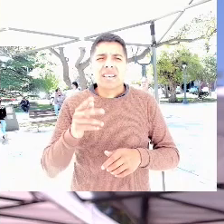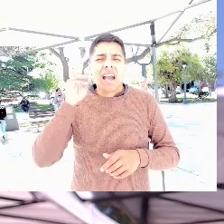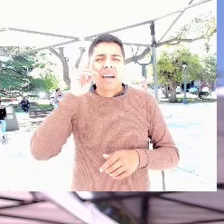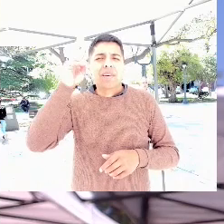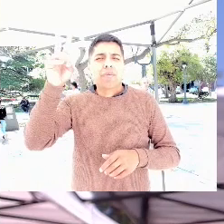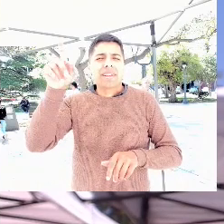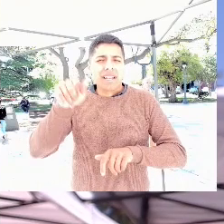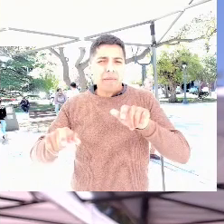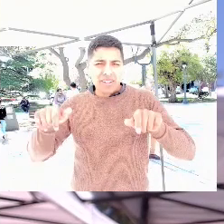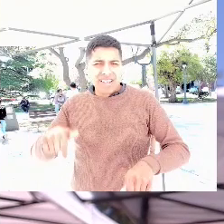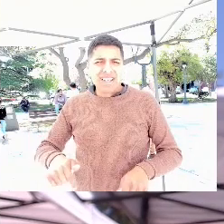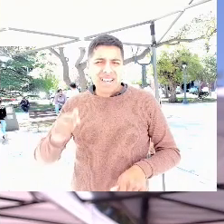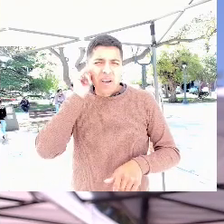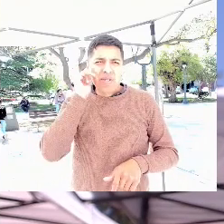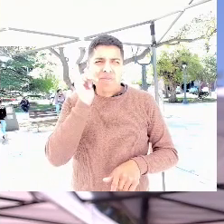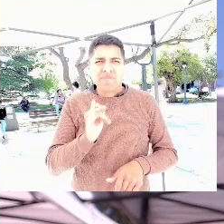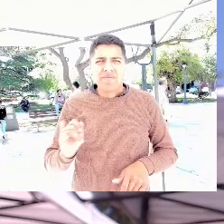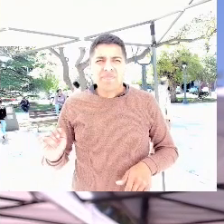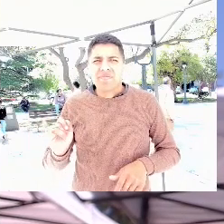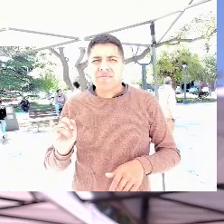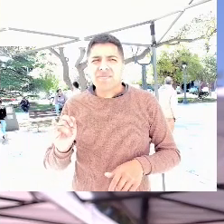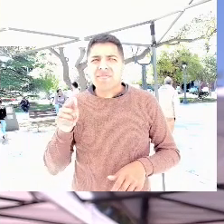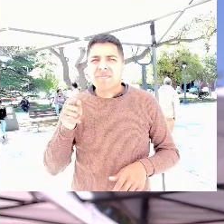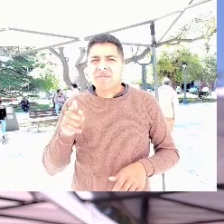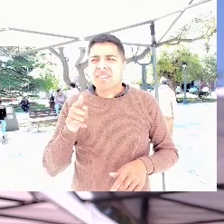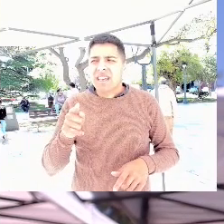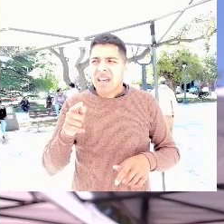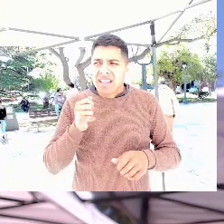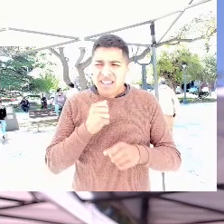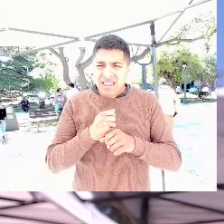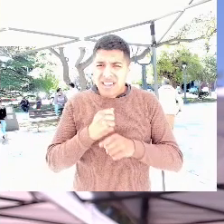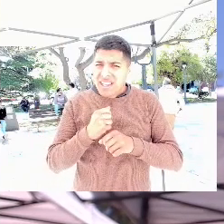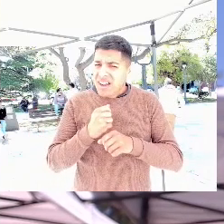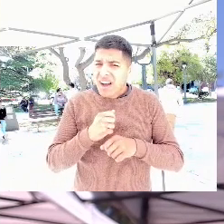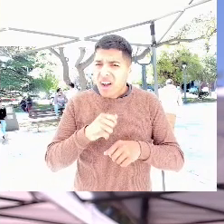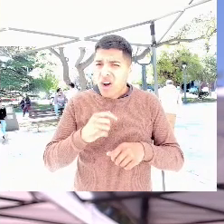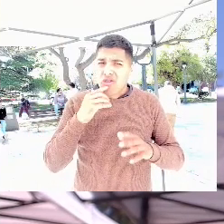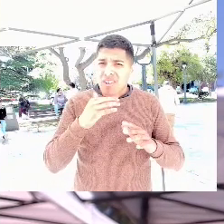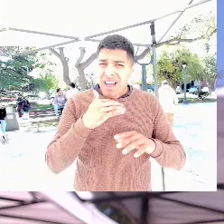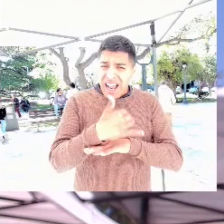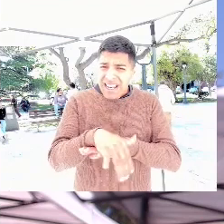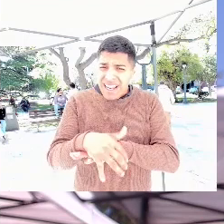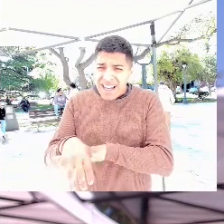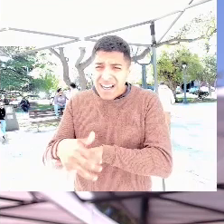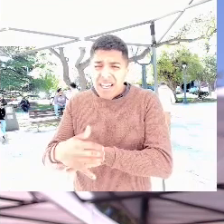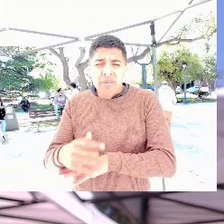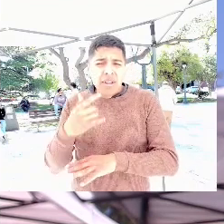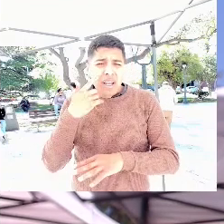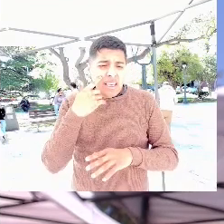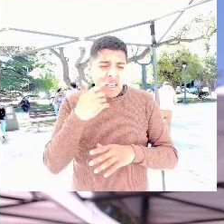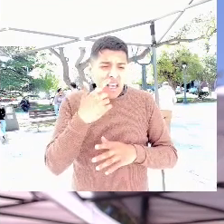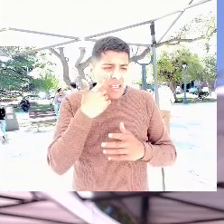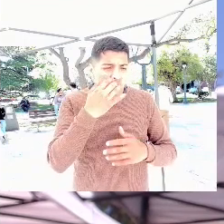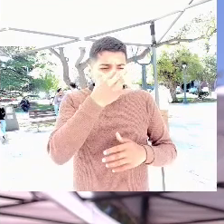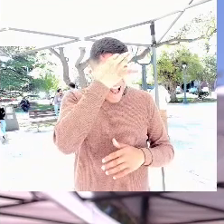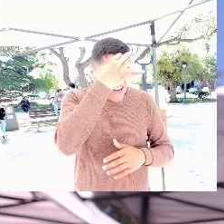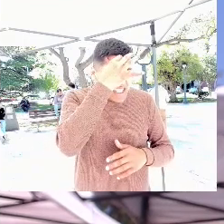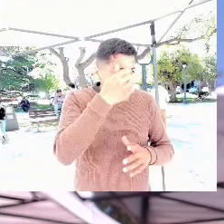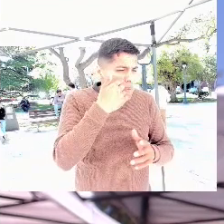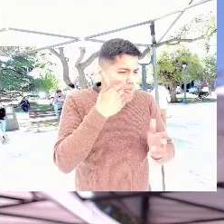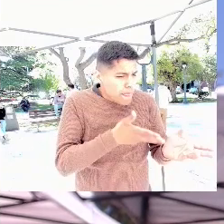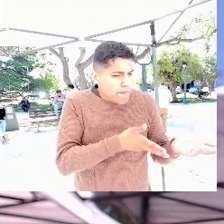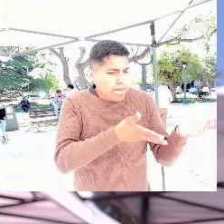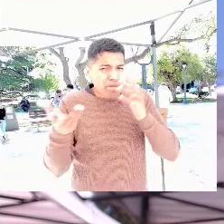artistas locales en esa gestión territorial para acercar el arte a los barrios